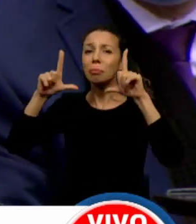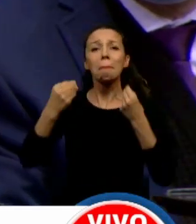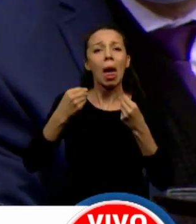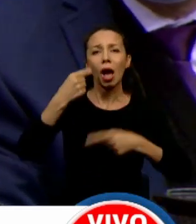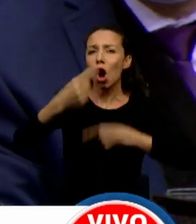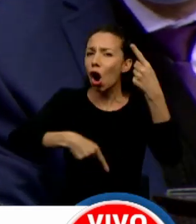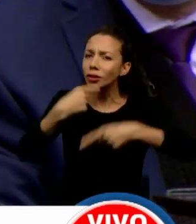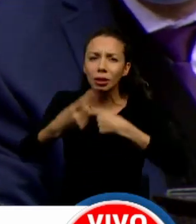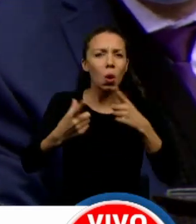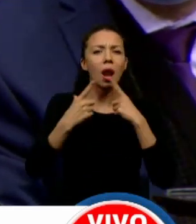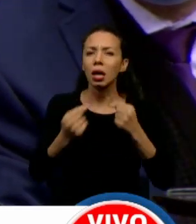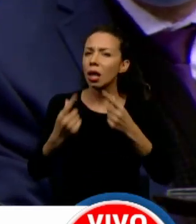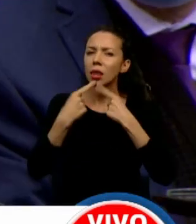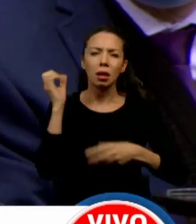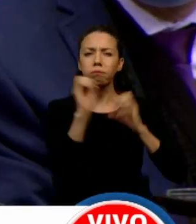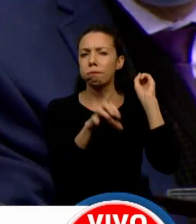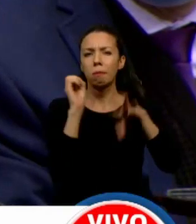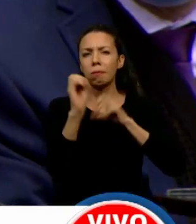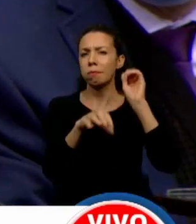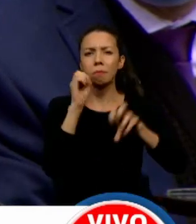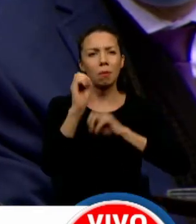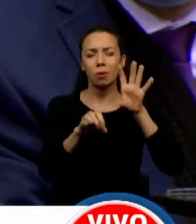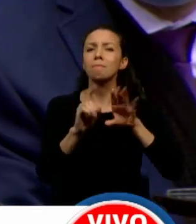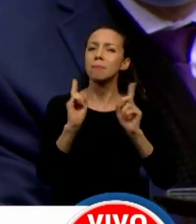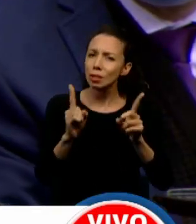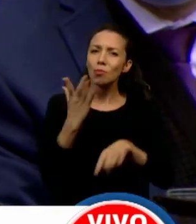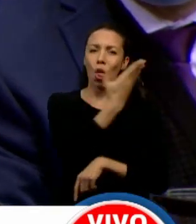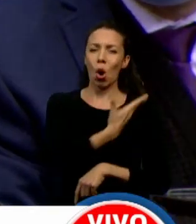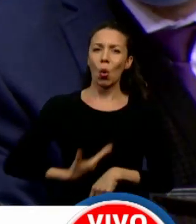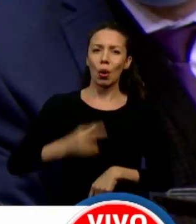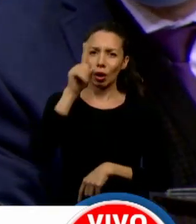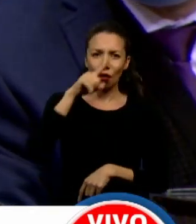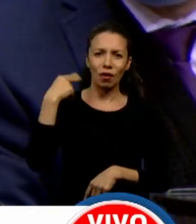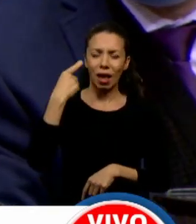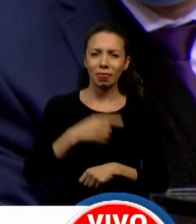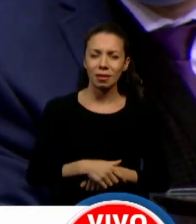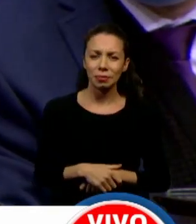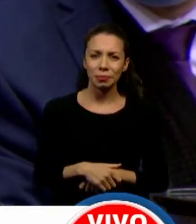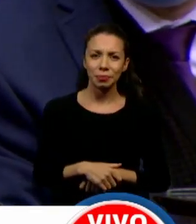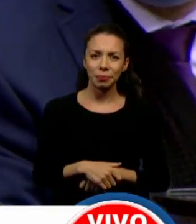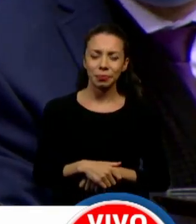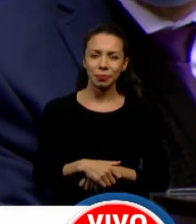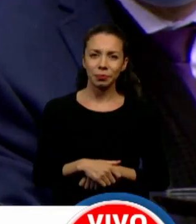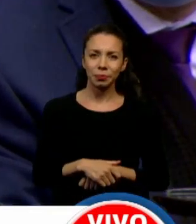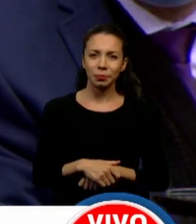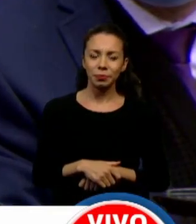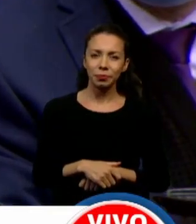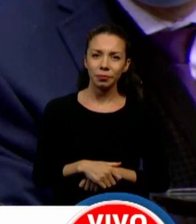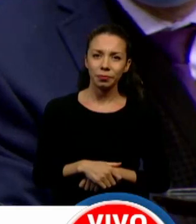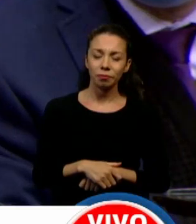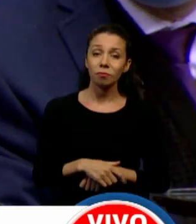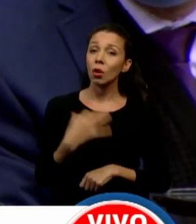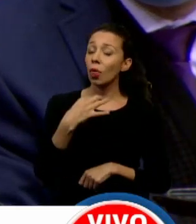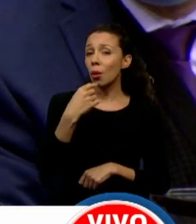crítica sangrienta al gobierno de Alberto Fernández. Tengo que hacer una